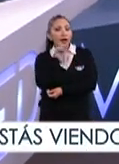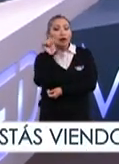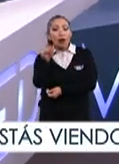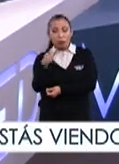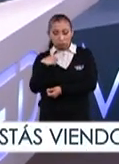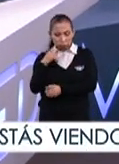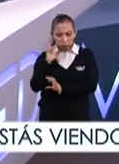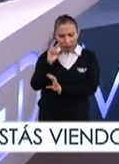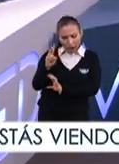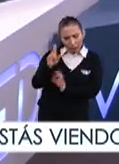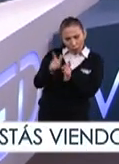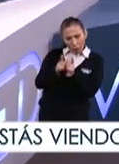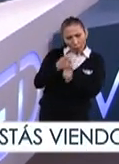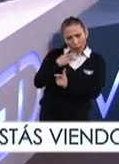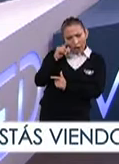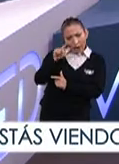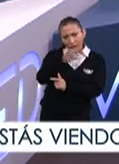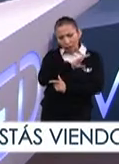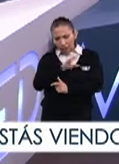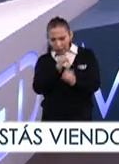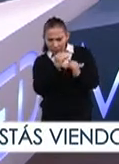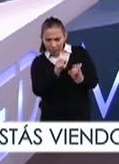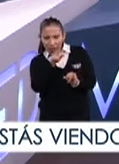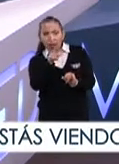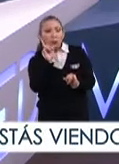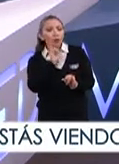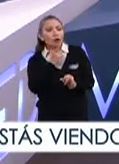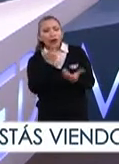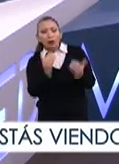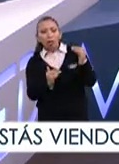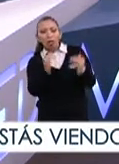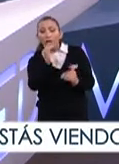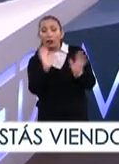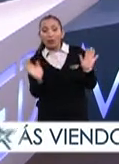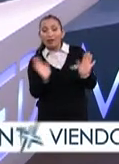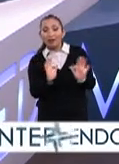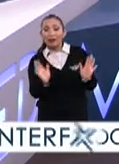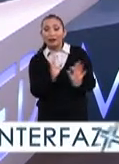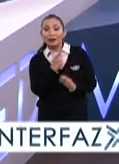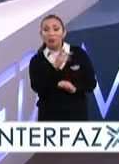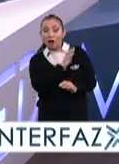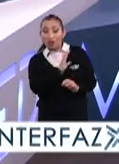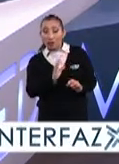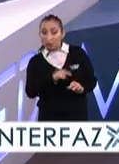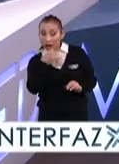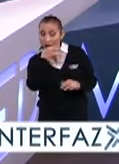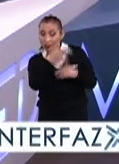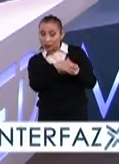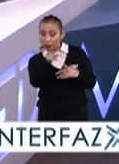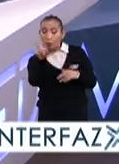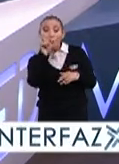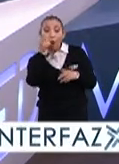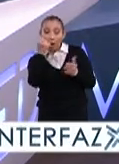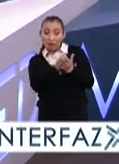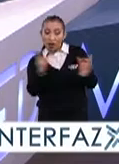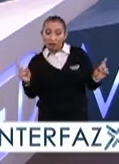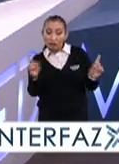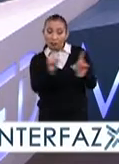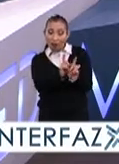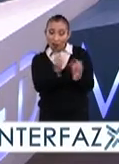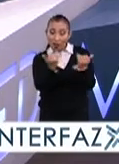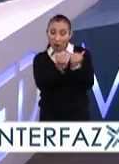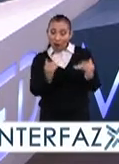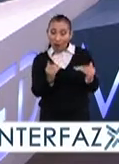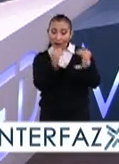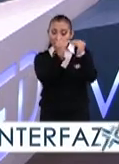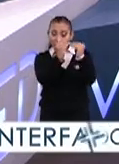sanción, desde luego, a los partidos políticos y a las candidaturas independientes de que no iban a ser registrados sus candidaturas. Se logró cerca de los 2.600 cargos de